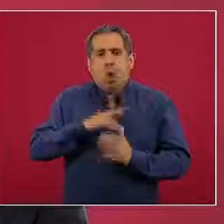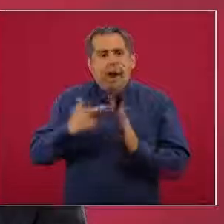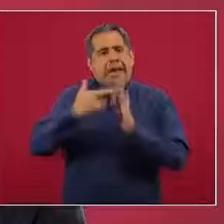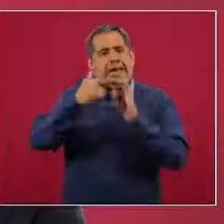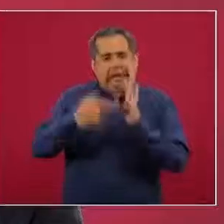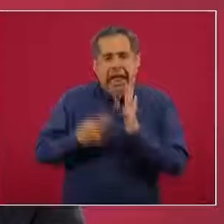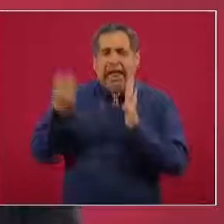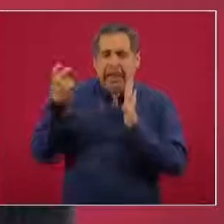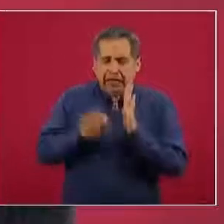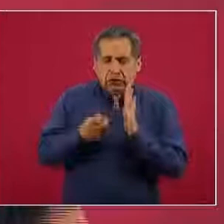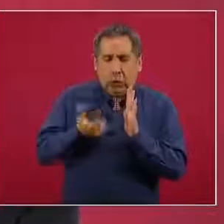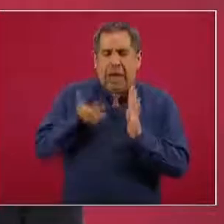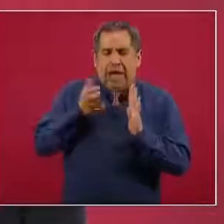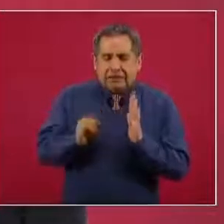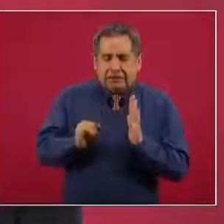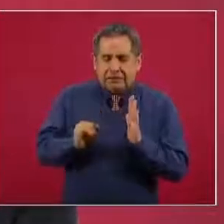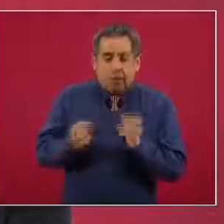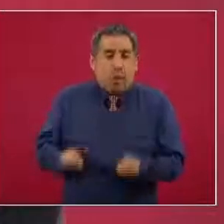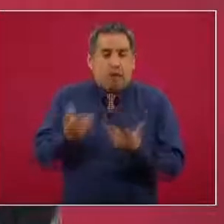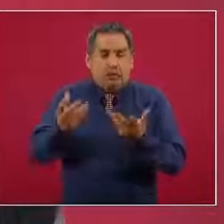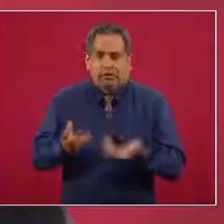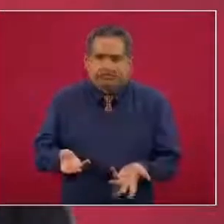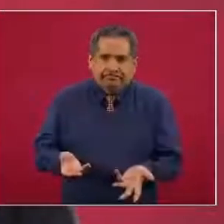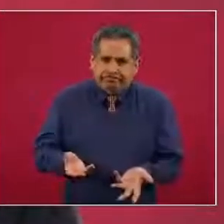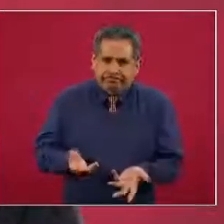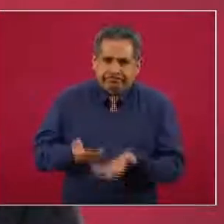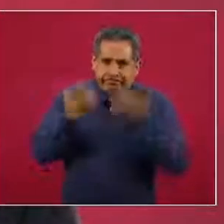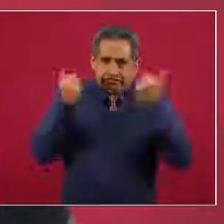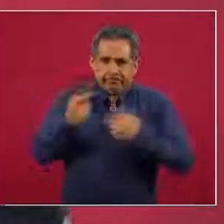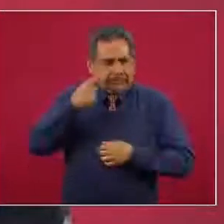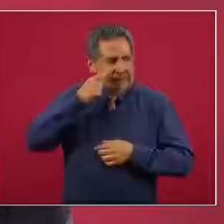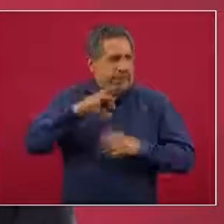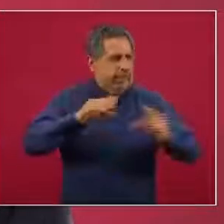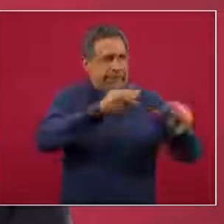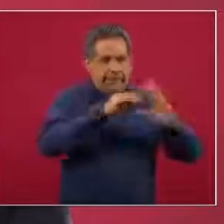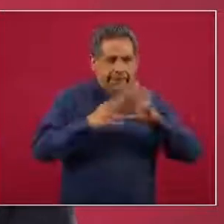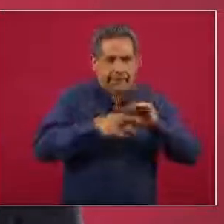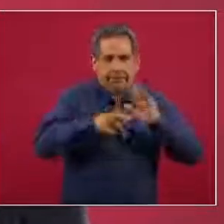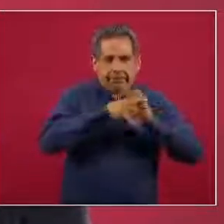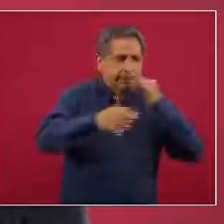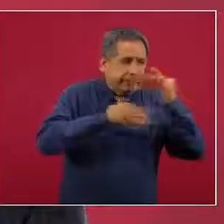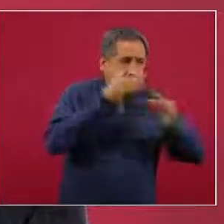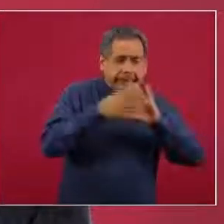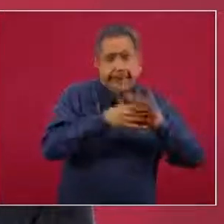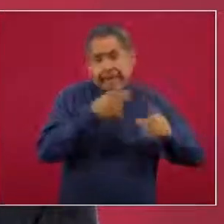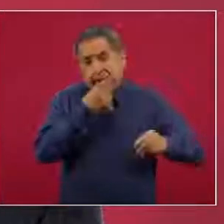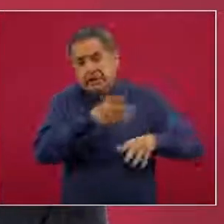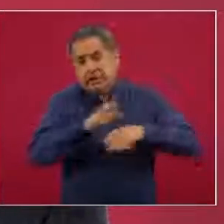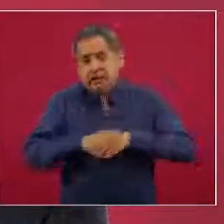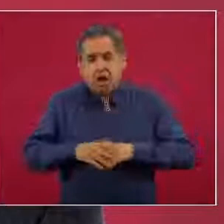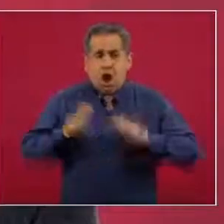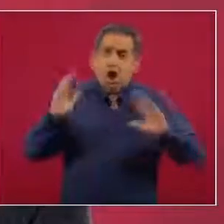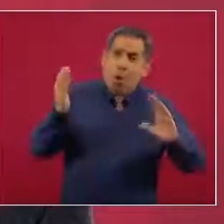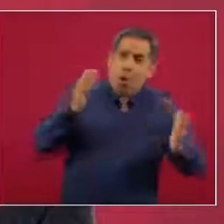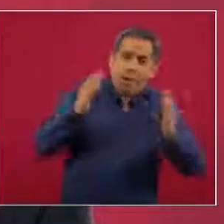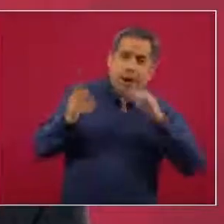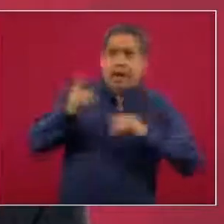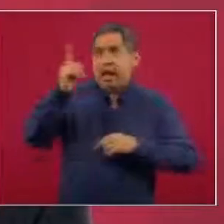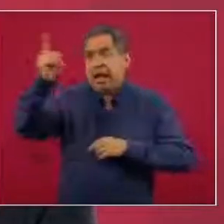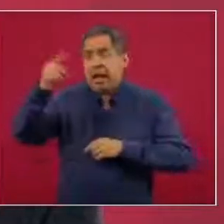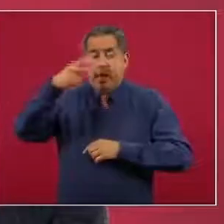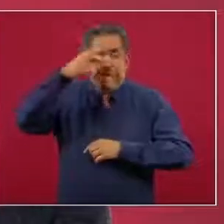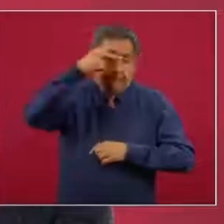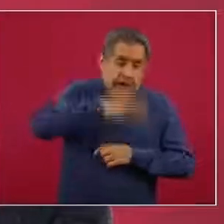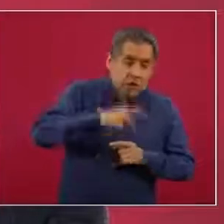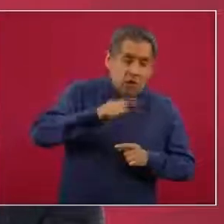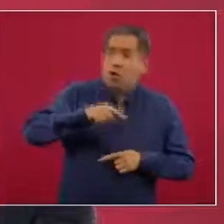general sobre cuál es la cifra. Por ahí también he visto voces, a veces en algunos medios de comunicación, que comparan el porcentaje de positividad de